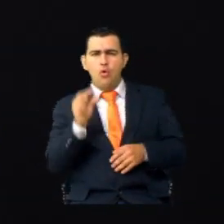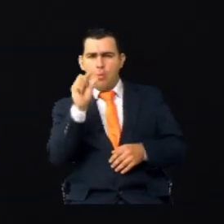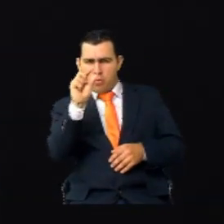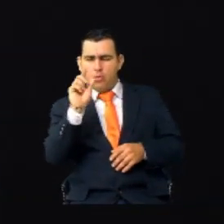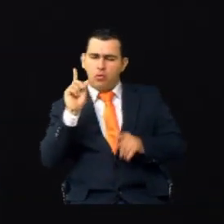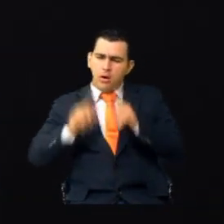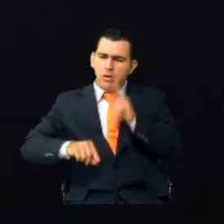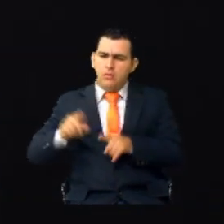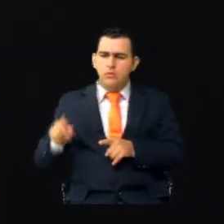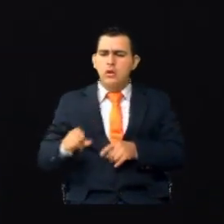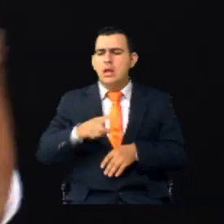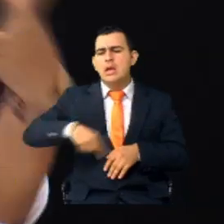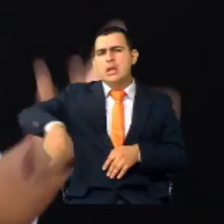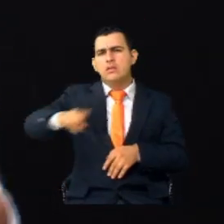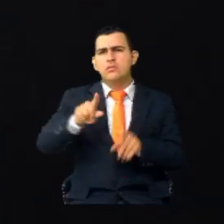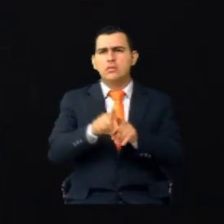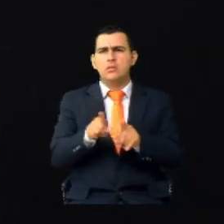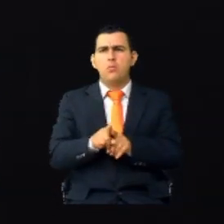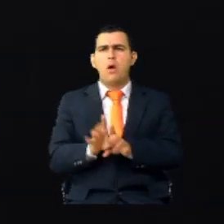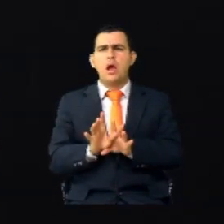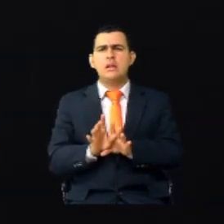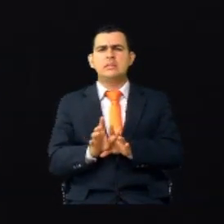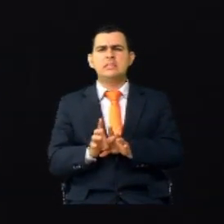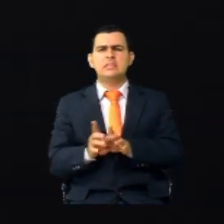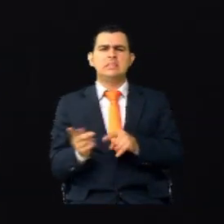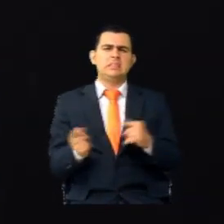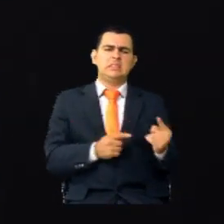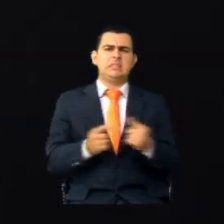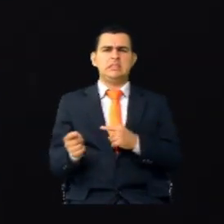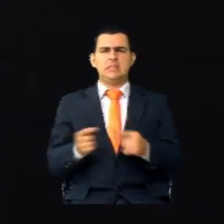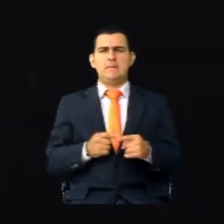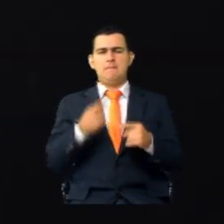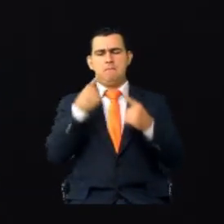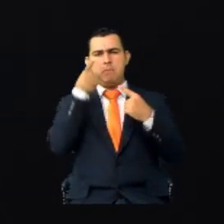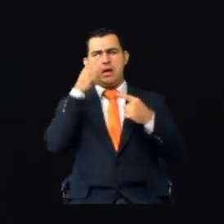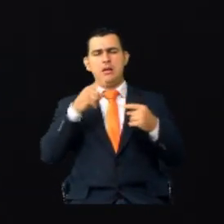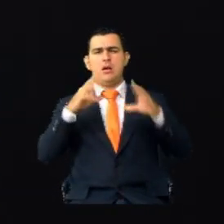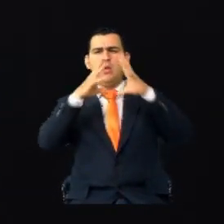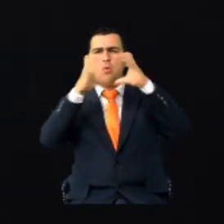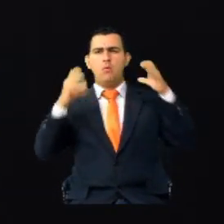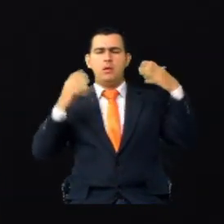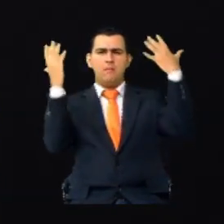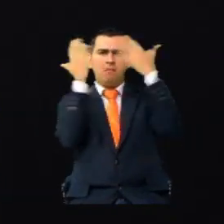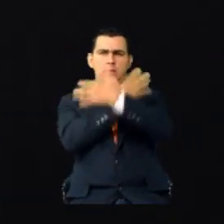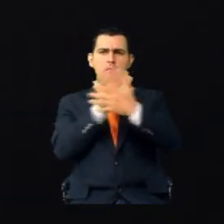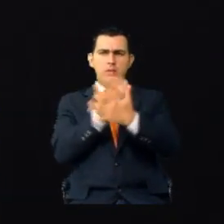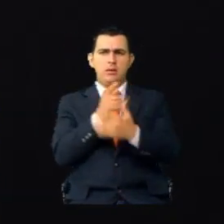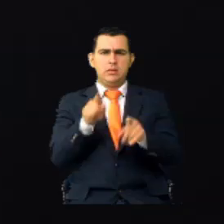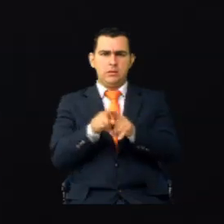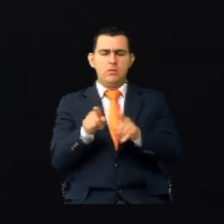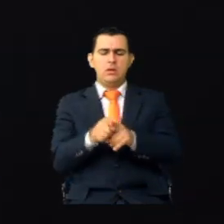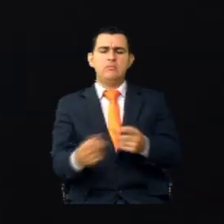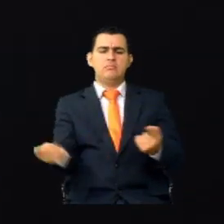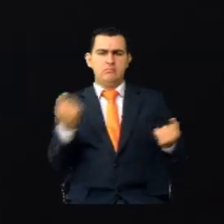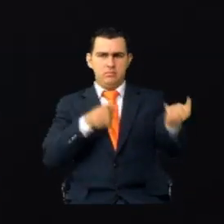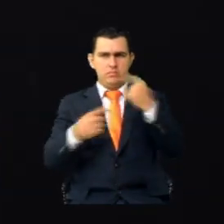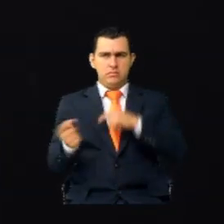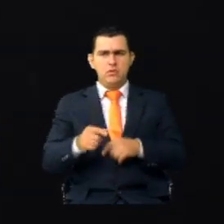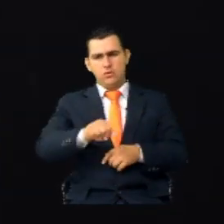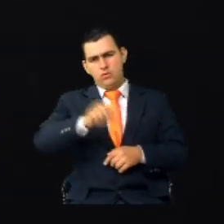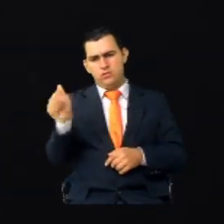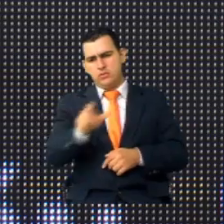además, que generaron esta nube mediática para hacerle daño a mi propuesta, tentados quizá por